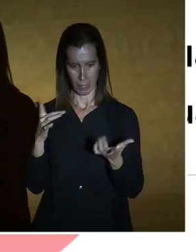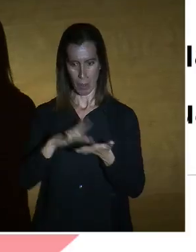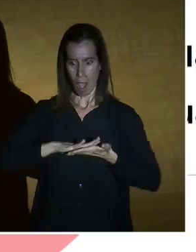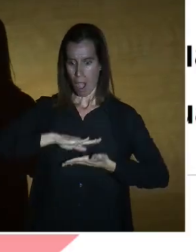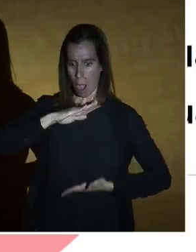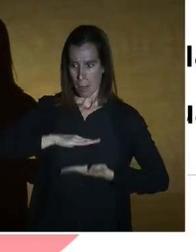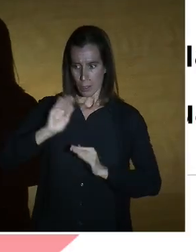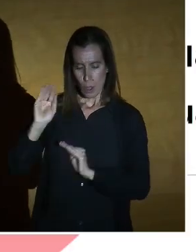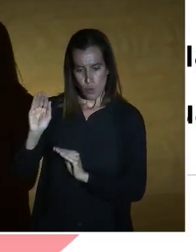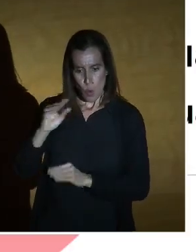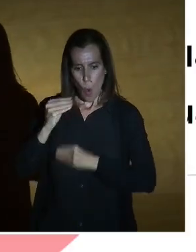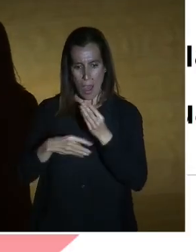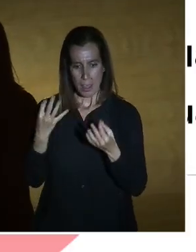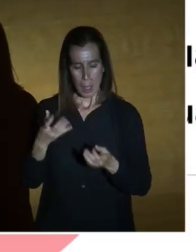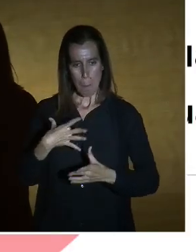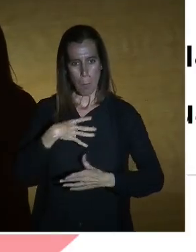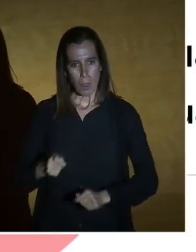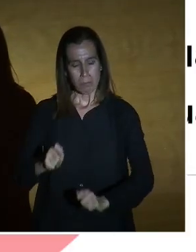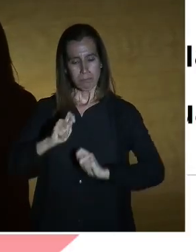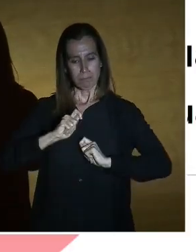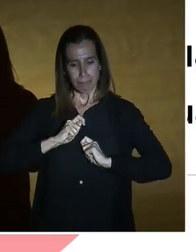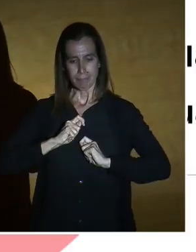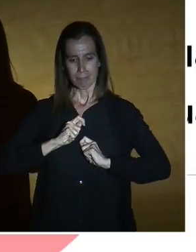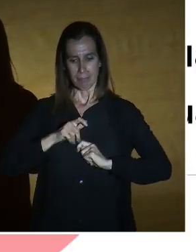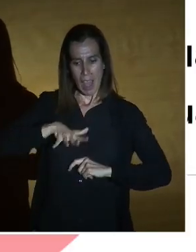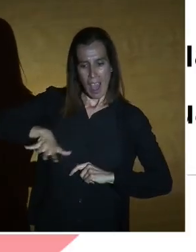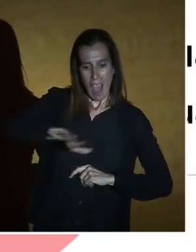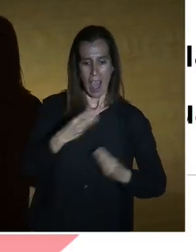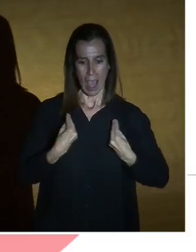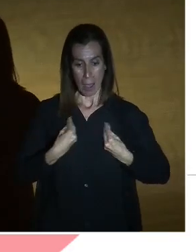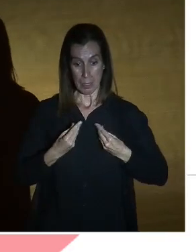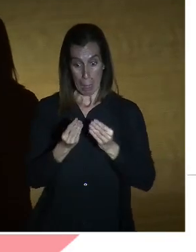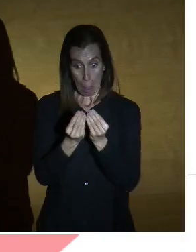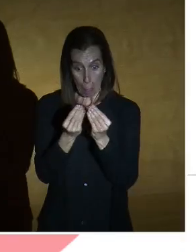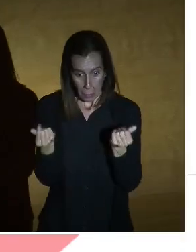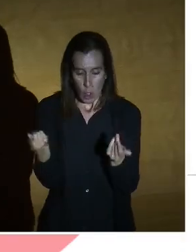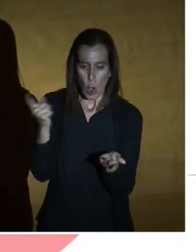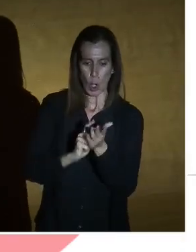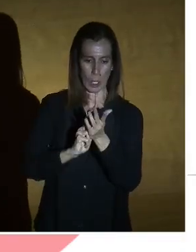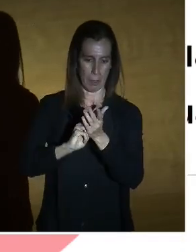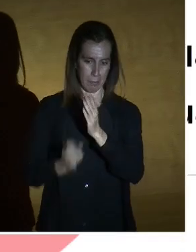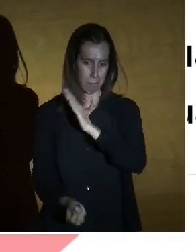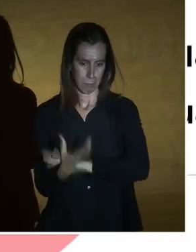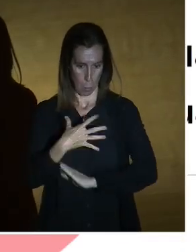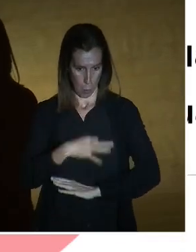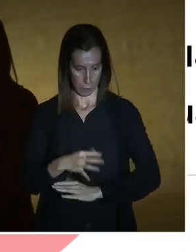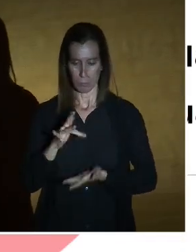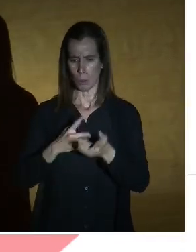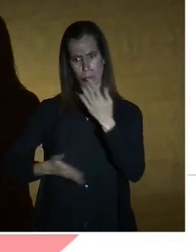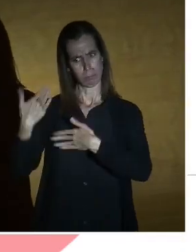capacidades pues van a hacer que podamos restaurar hábitats que hemos perdido. Pero empezando por el principio,